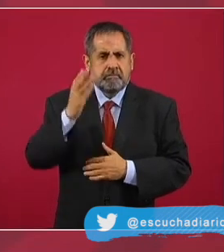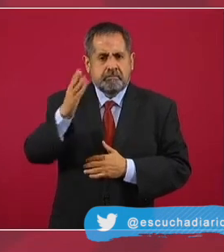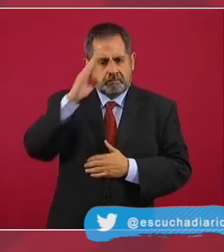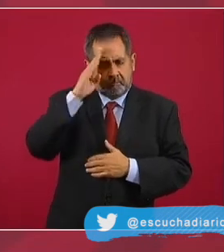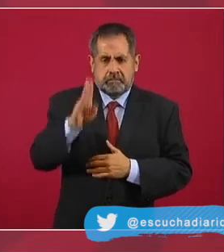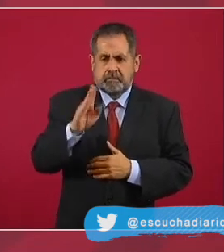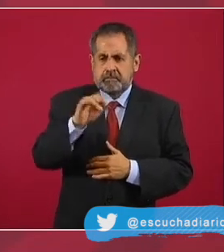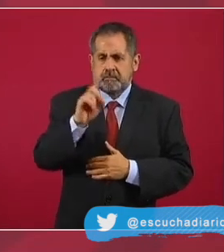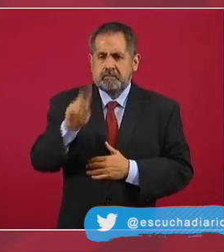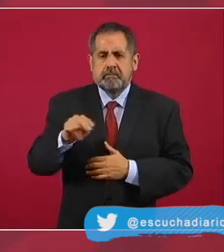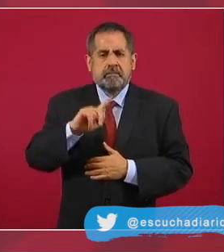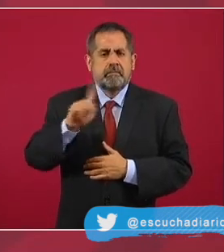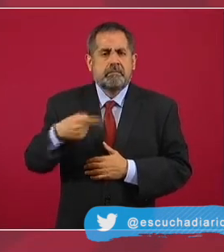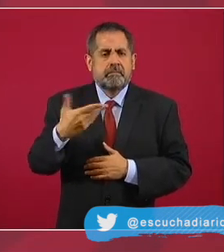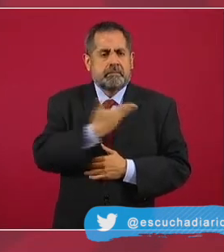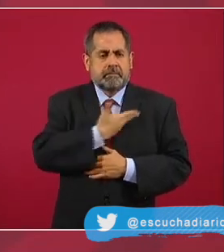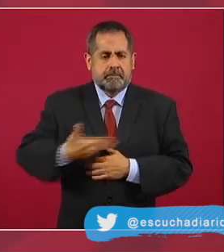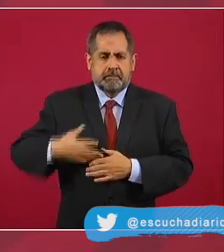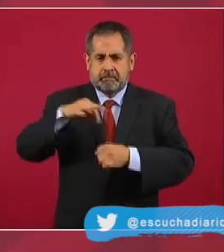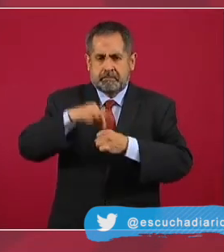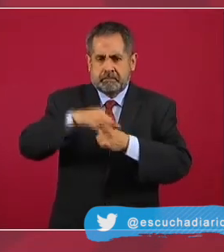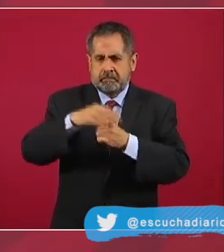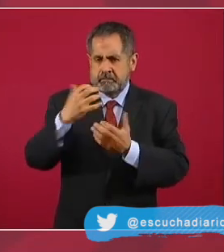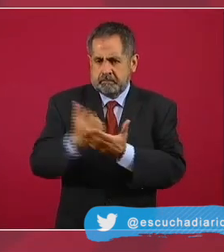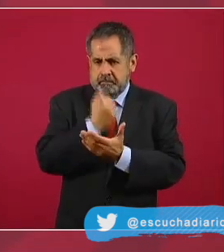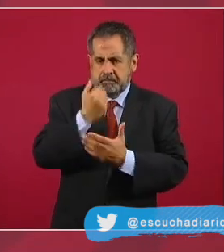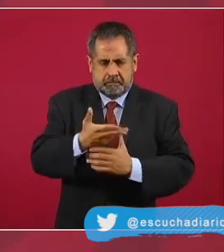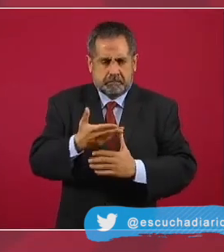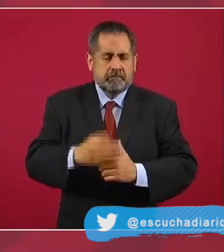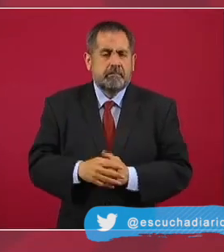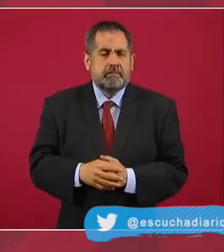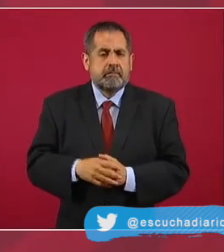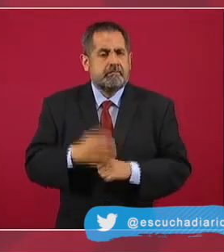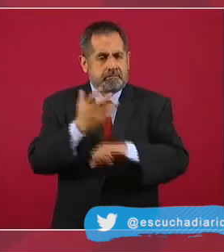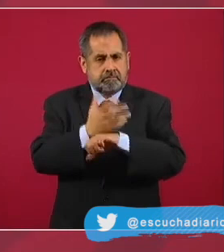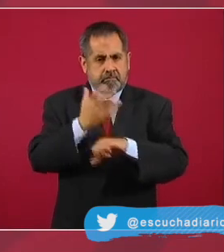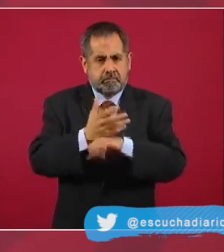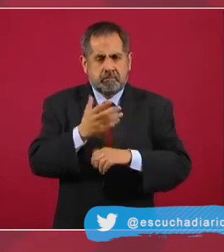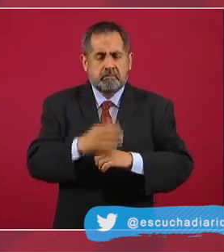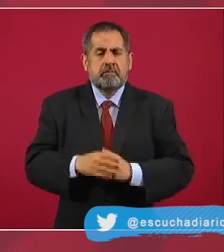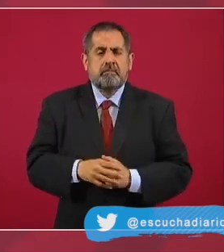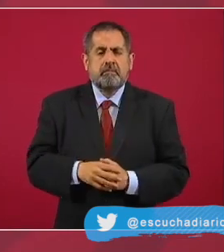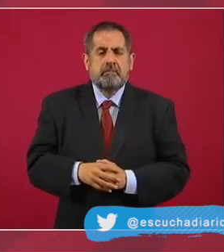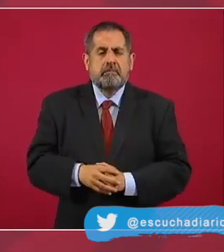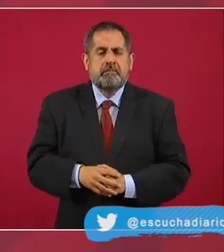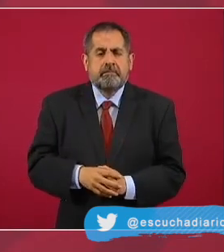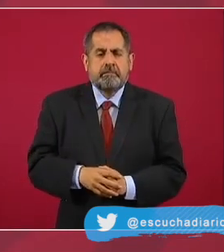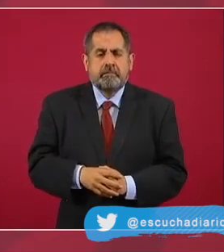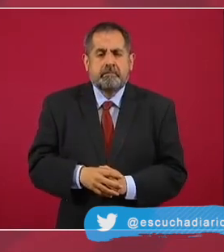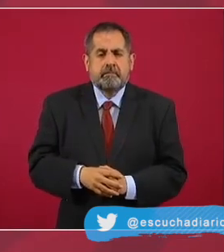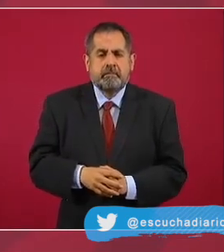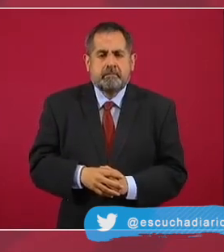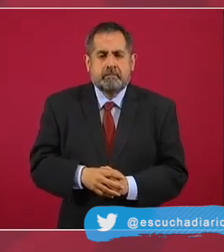señor Biden, presidente electo de los Estados Unidos de América.